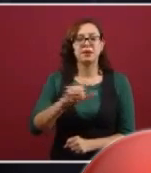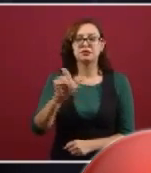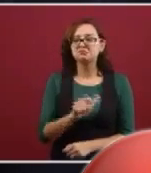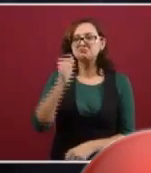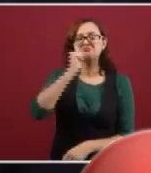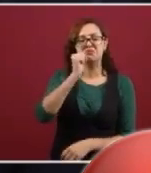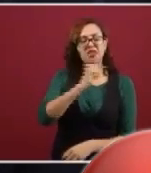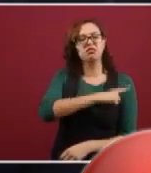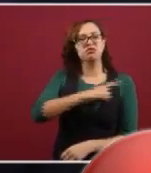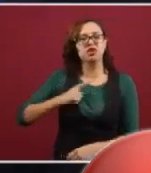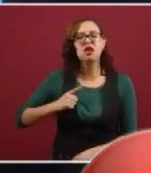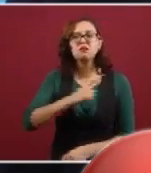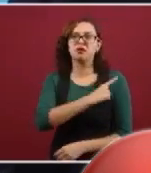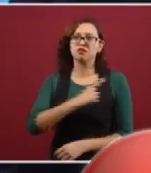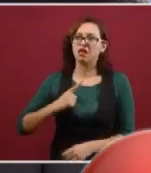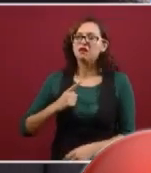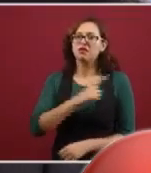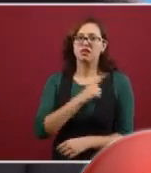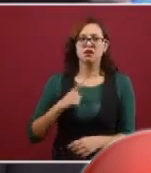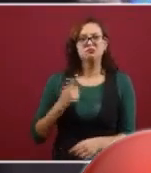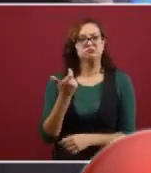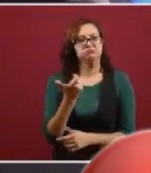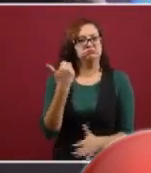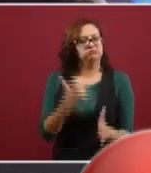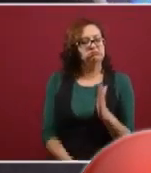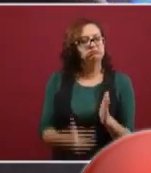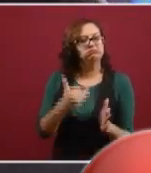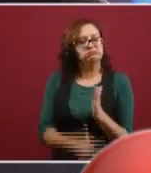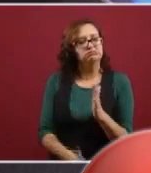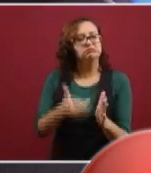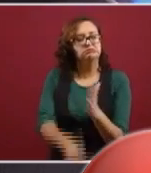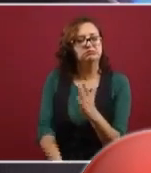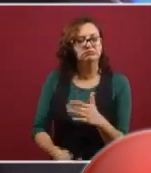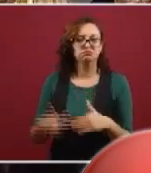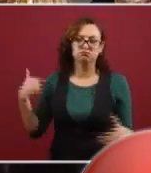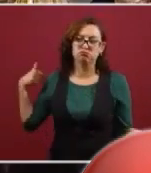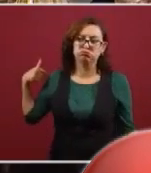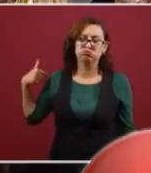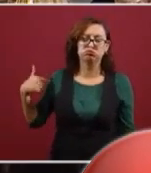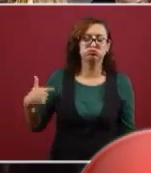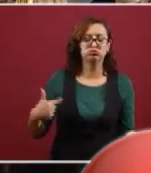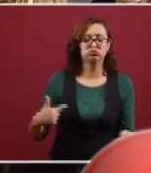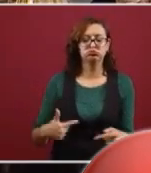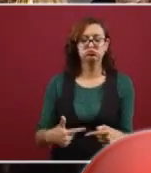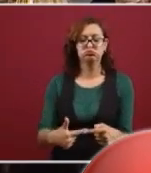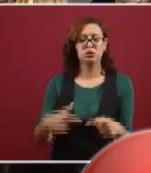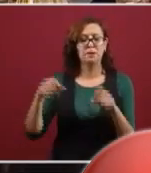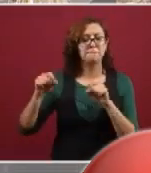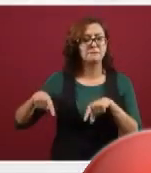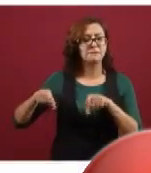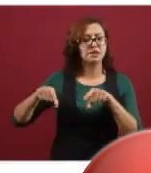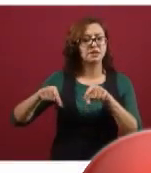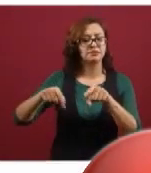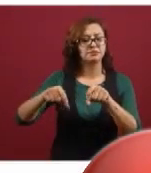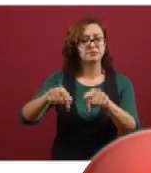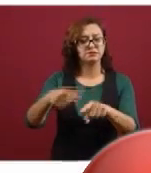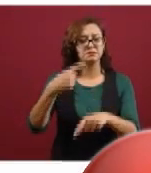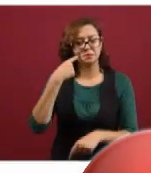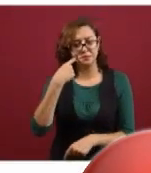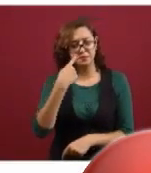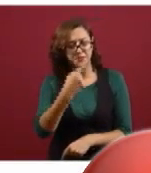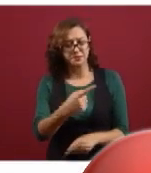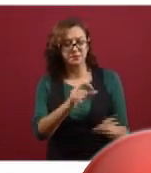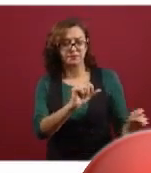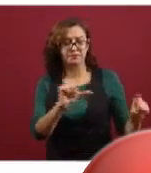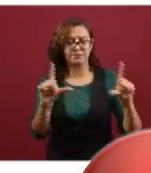financieros, como se puede observar en la gráfica. No obstante